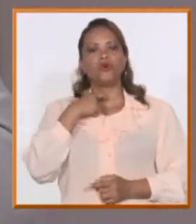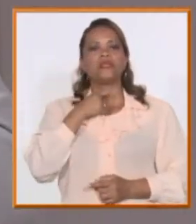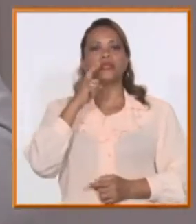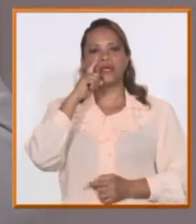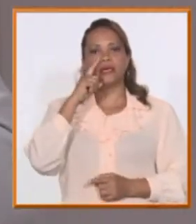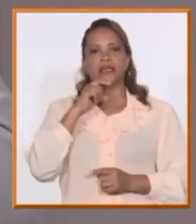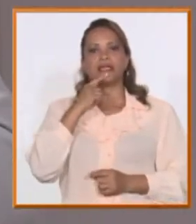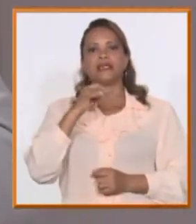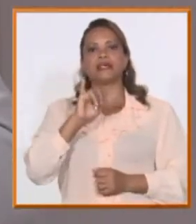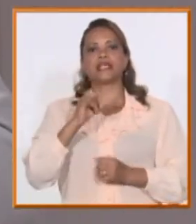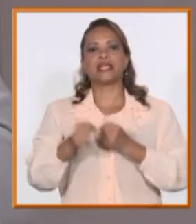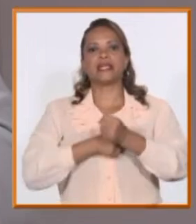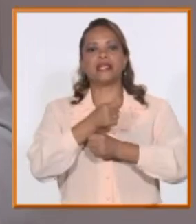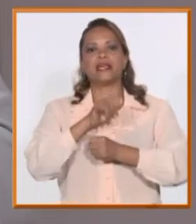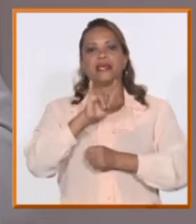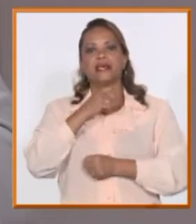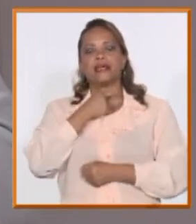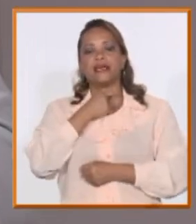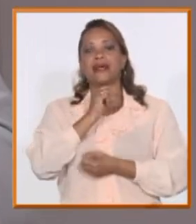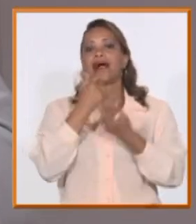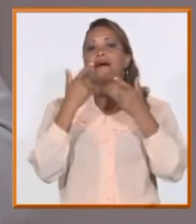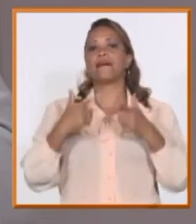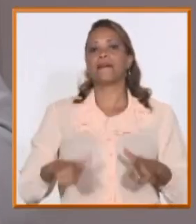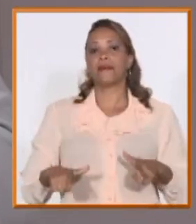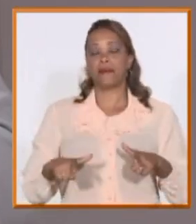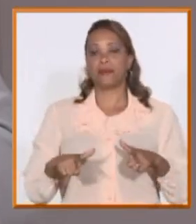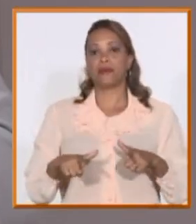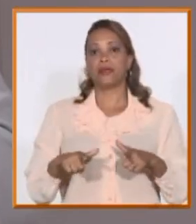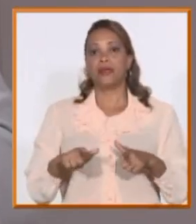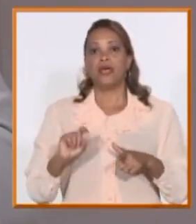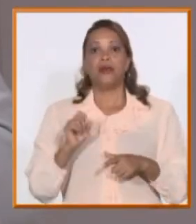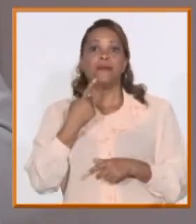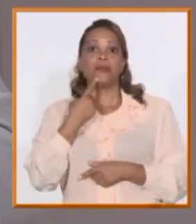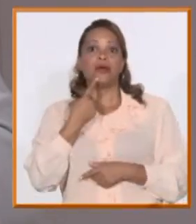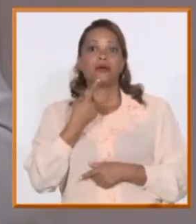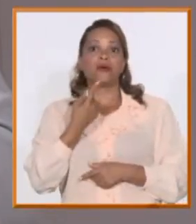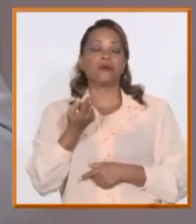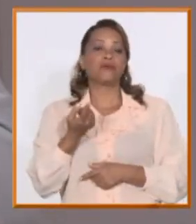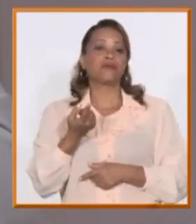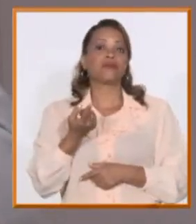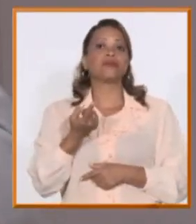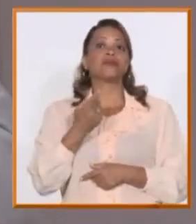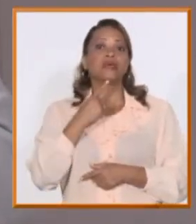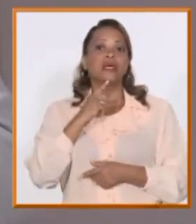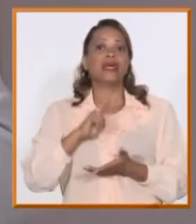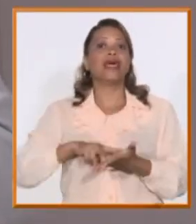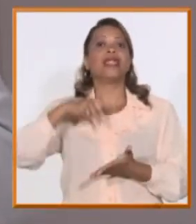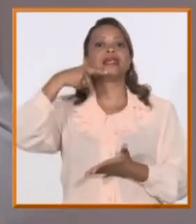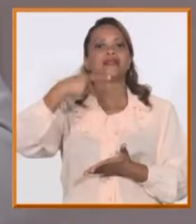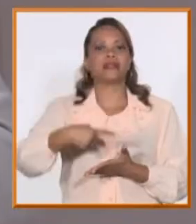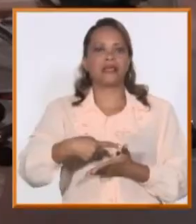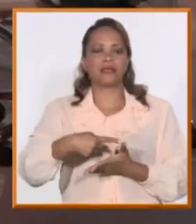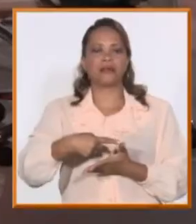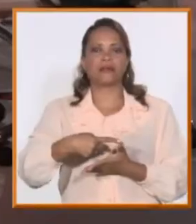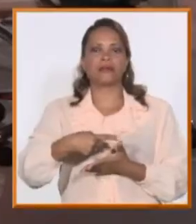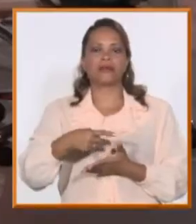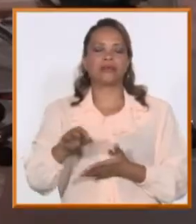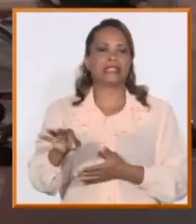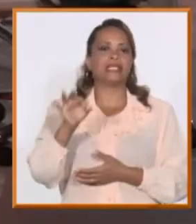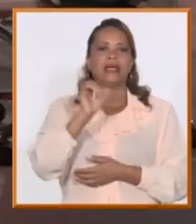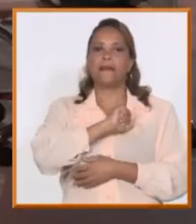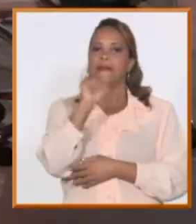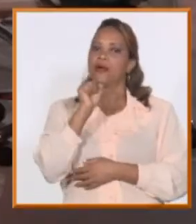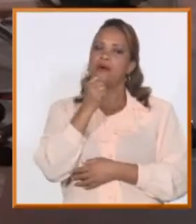decías, sí, era campeón panamericano, pero estuvo a un salto de no ser medallista. De no ser medallista. Y no es el favorito en esta ocasión. Es decir, yo